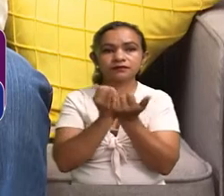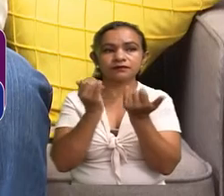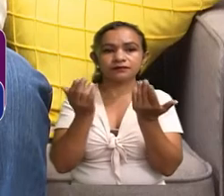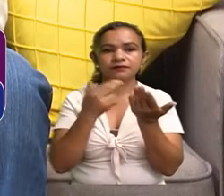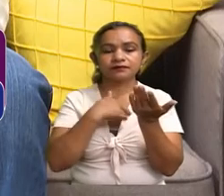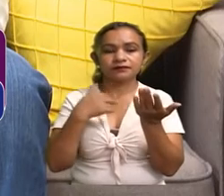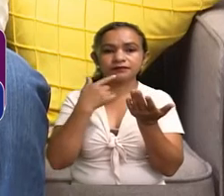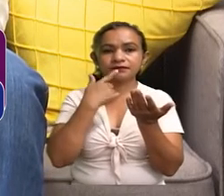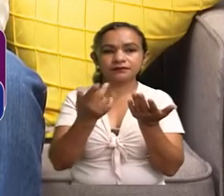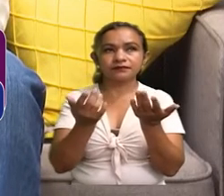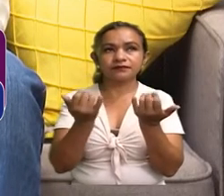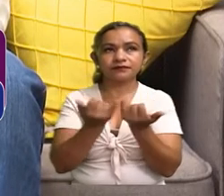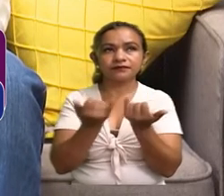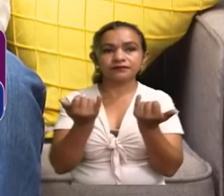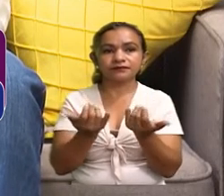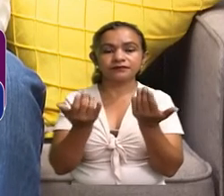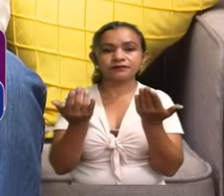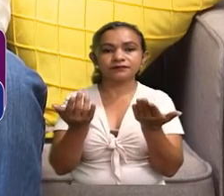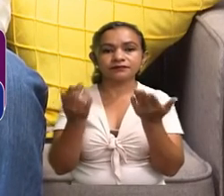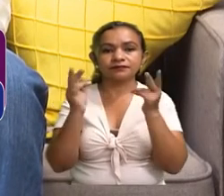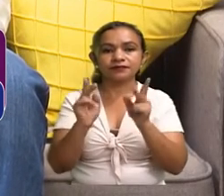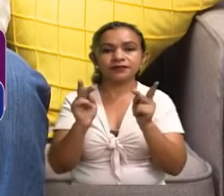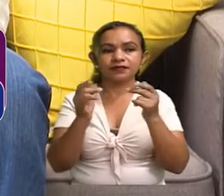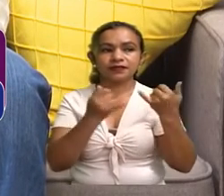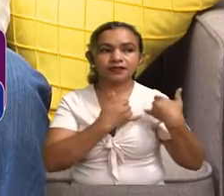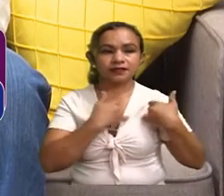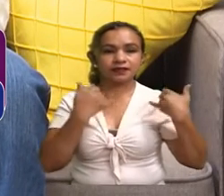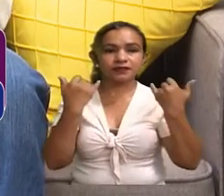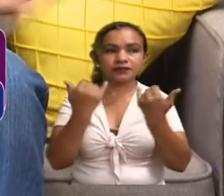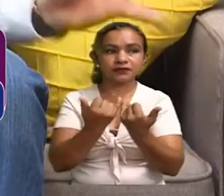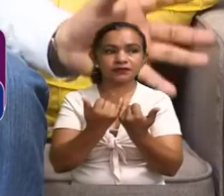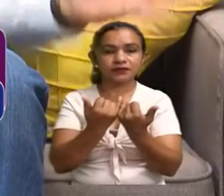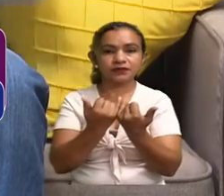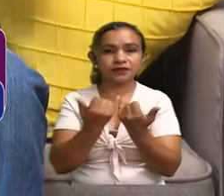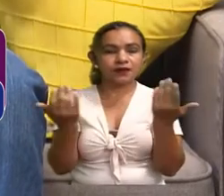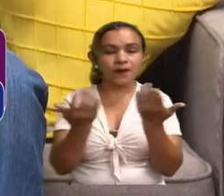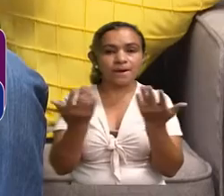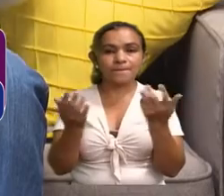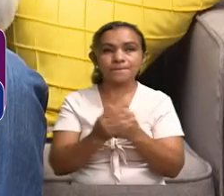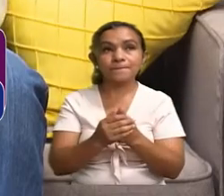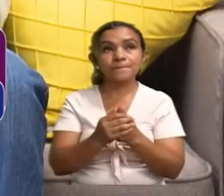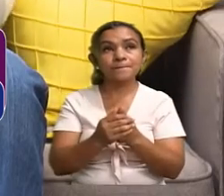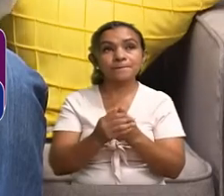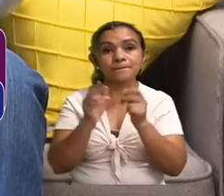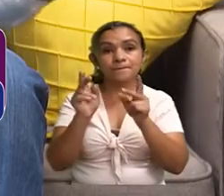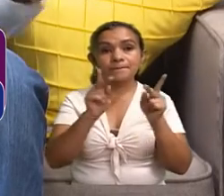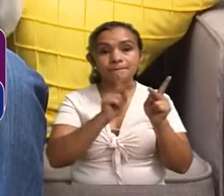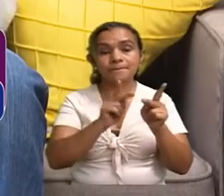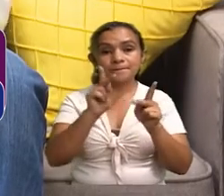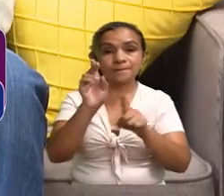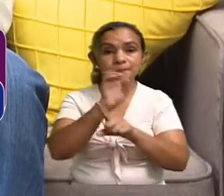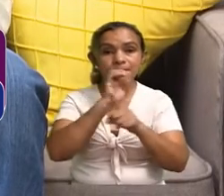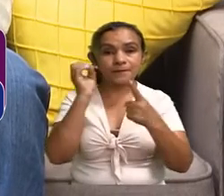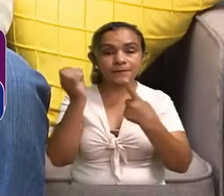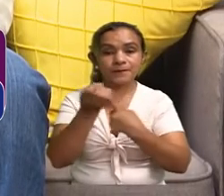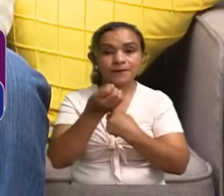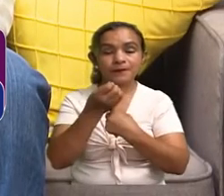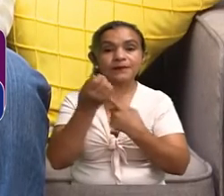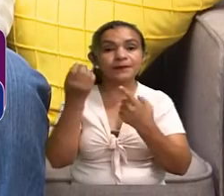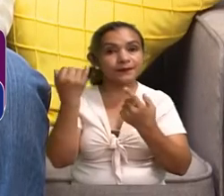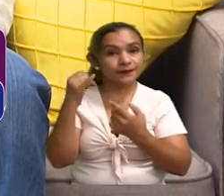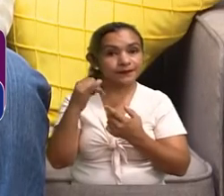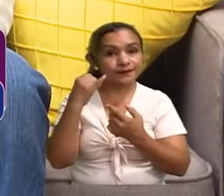aprendizaje importante de parte de Nicaragua y de sus instituciones, sin embargo, bueno, y obviamente también de los exponentes y de los organismos que estarán presentes. Así es.